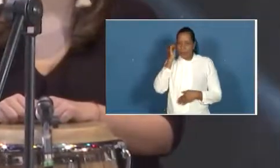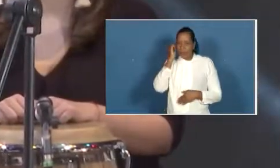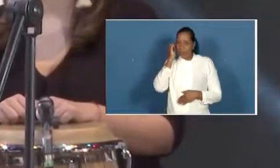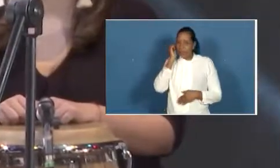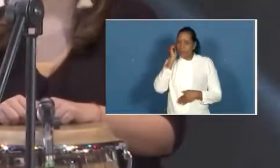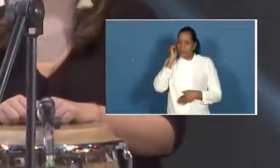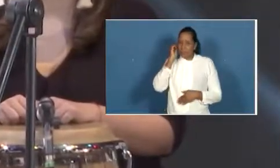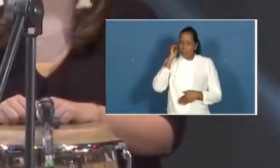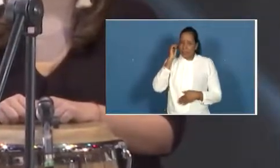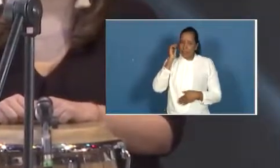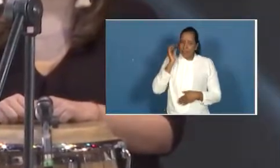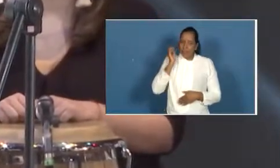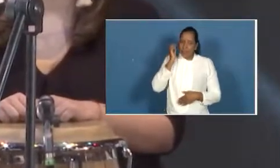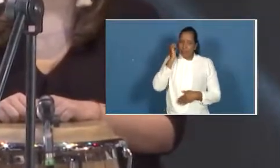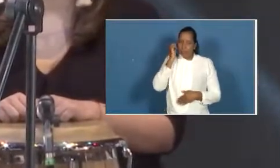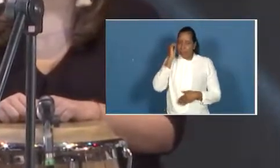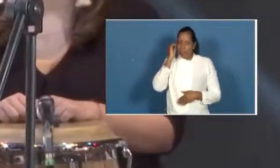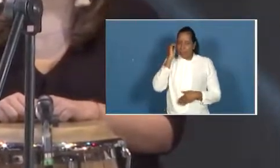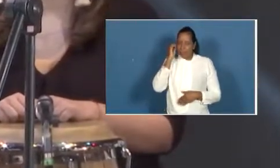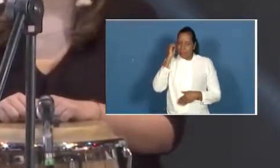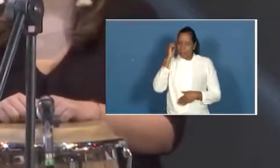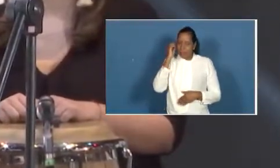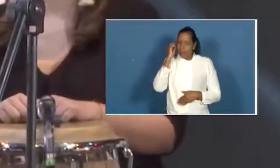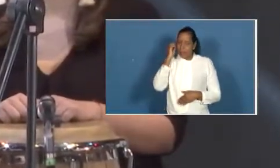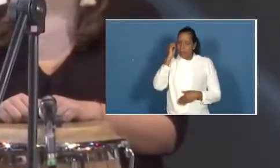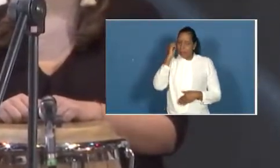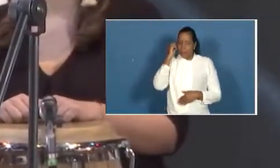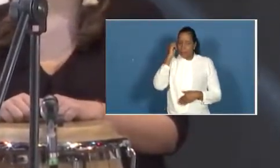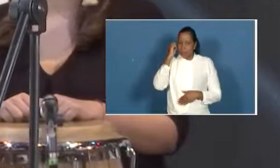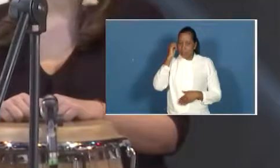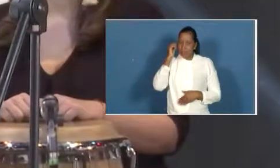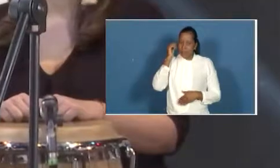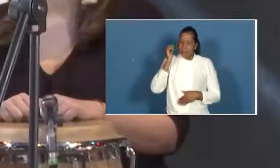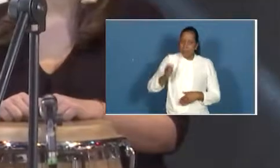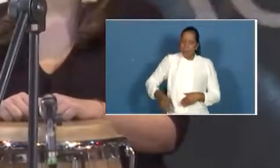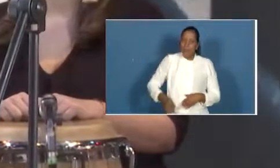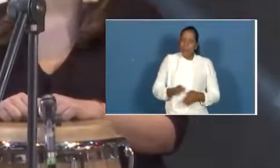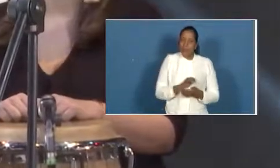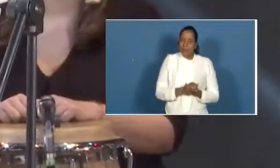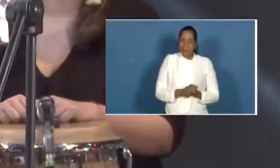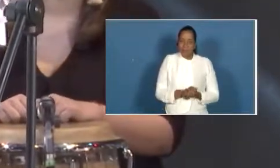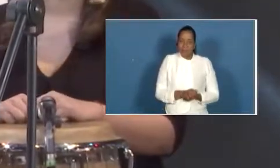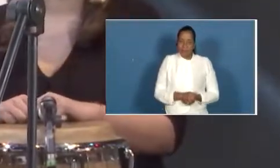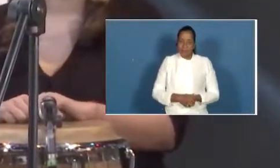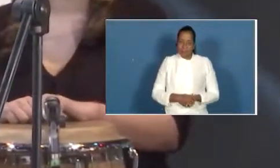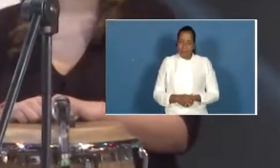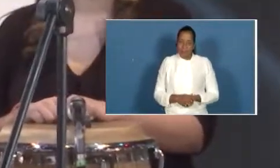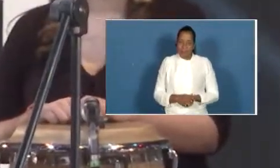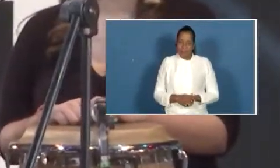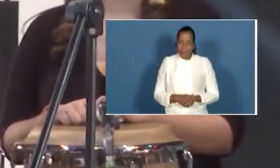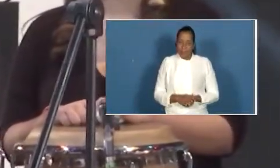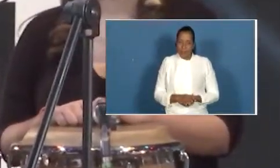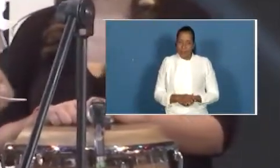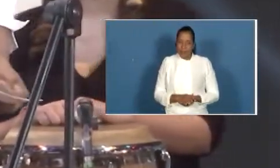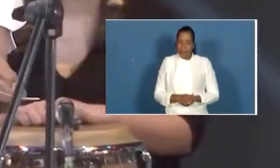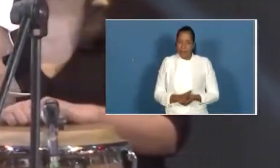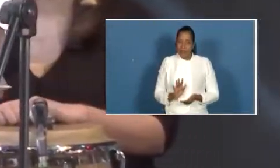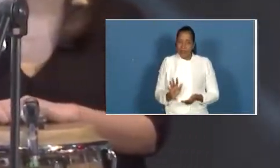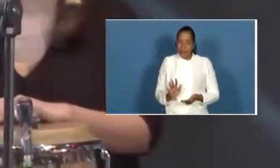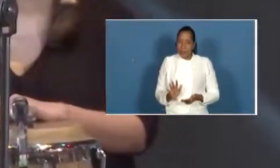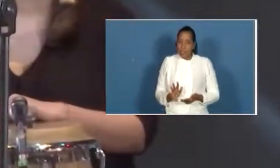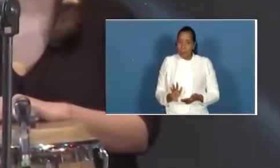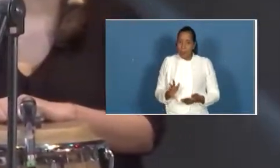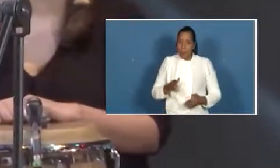es buenísimo. Es delicioso. Me vestí totalmente tropical, porque lo que viene es